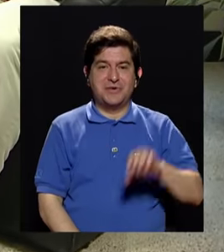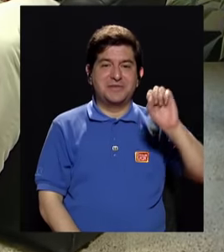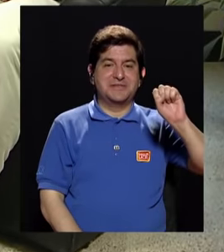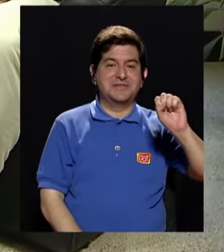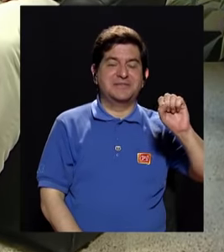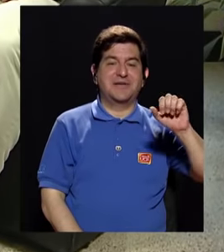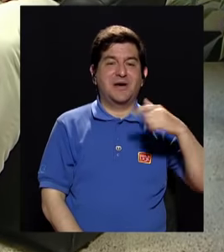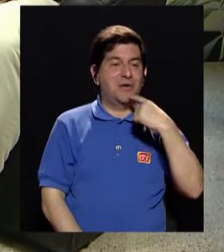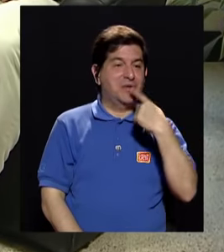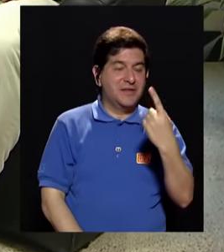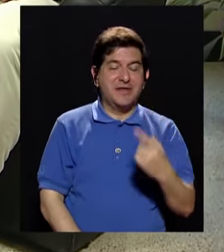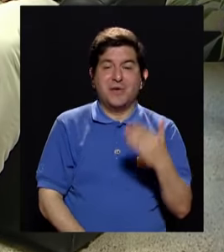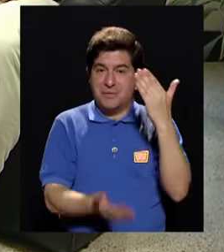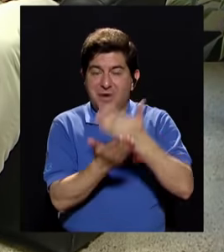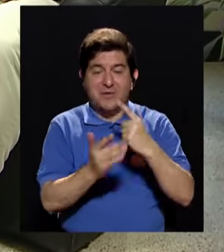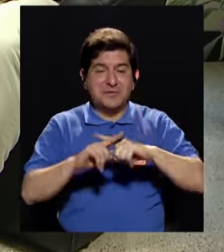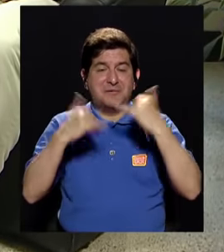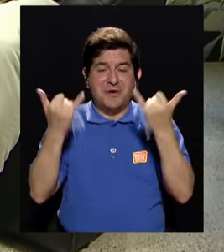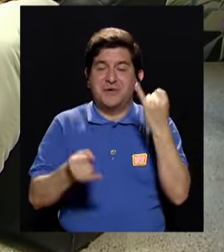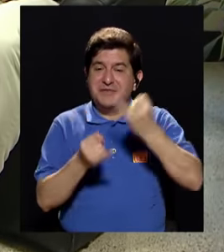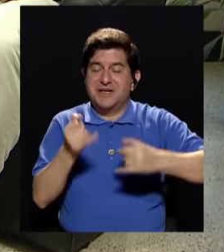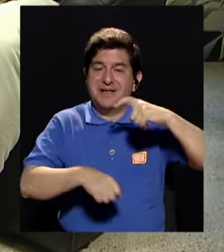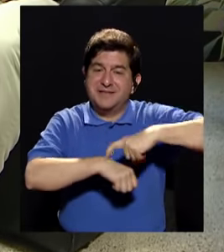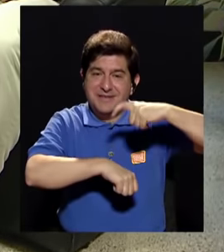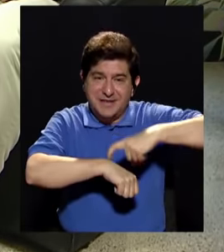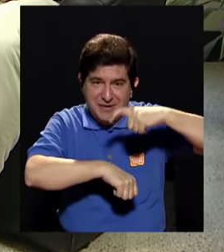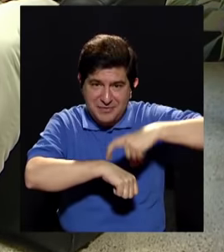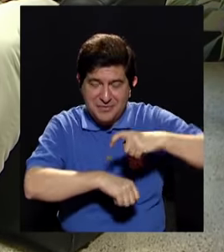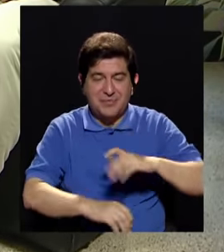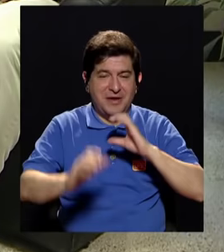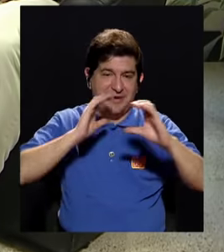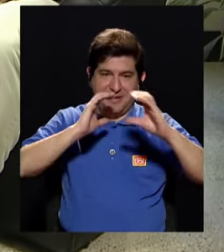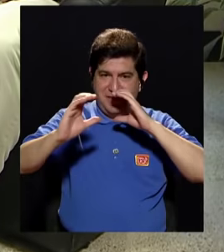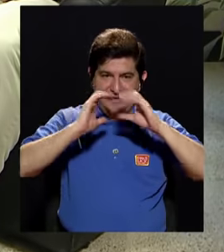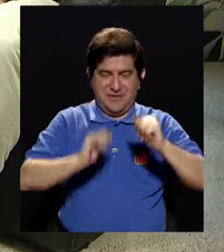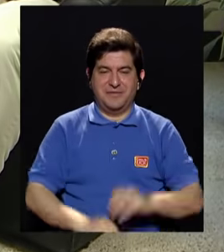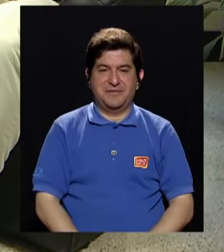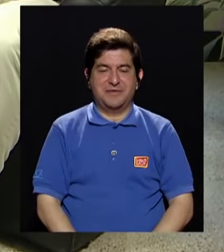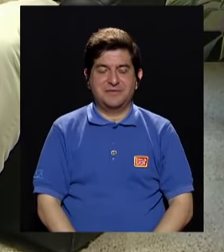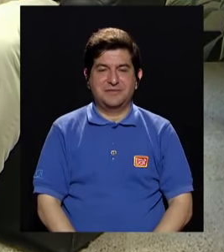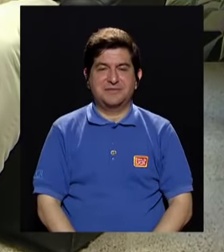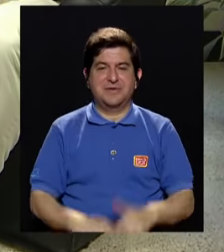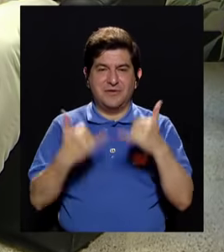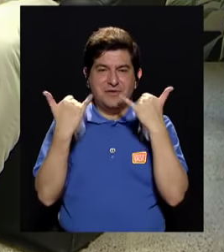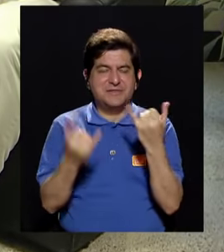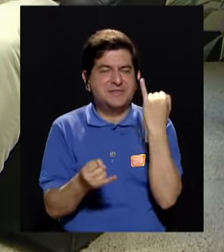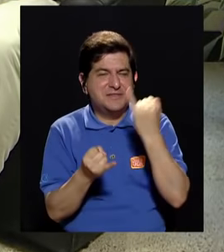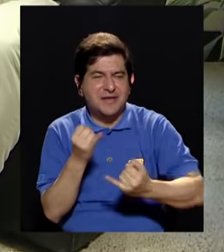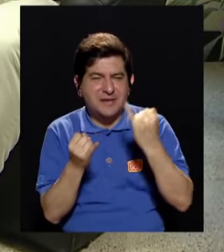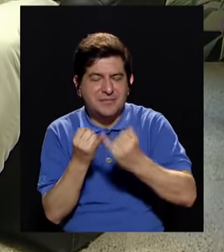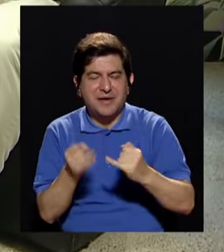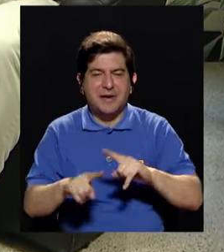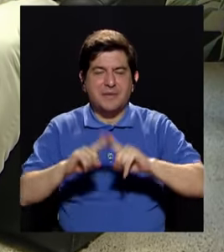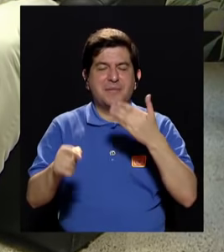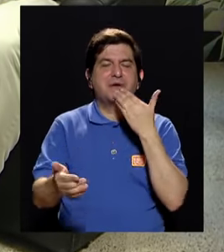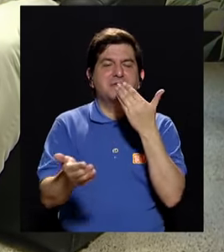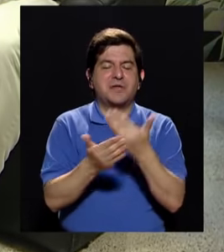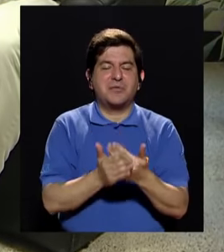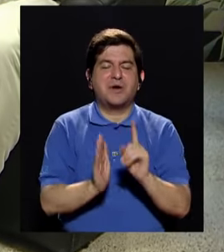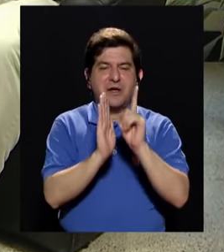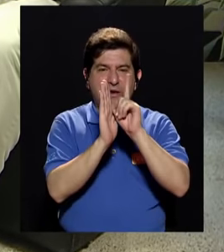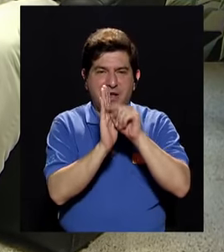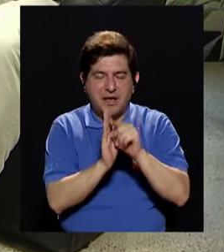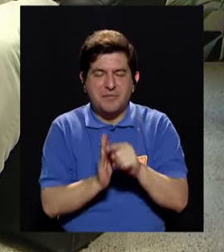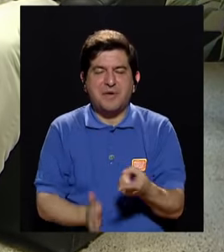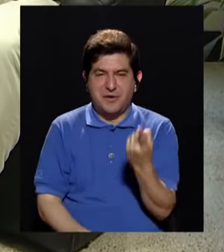Saúl decía que vamos a ir Una pausa ya más bien doctora se nos está acabando el tiempo de esta conversación ya más bien vamos finalizando pero sería conveniente como en estos